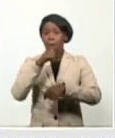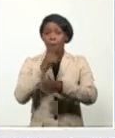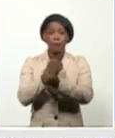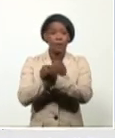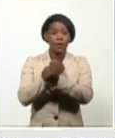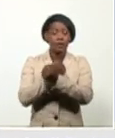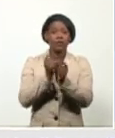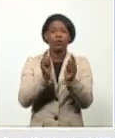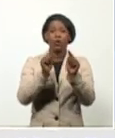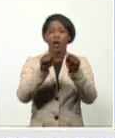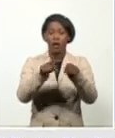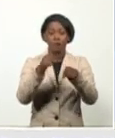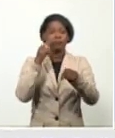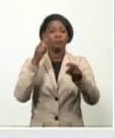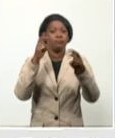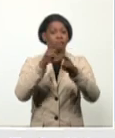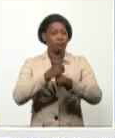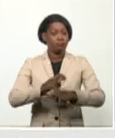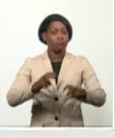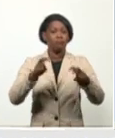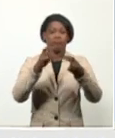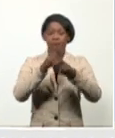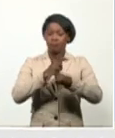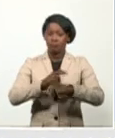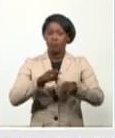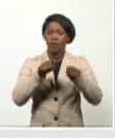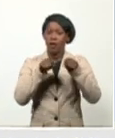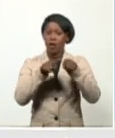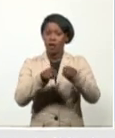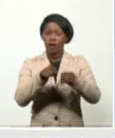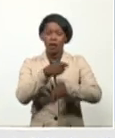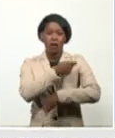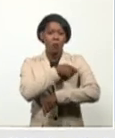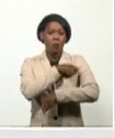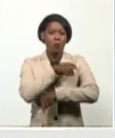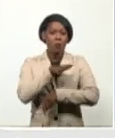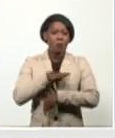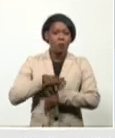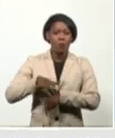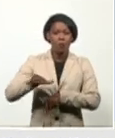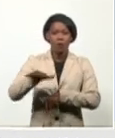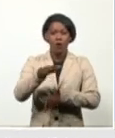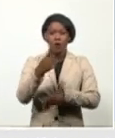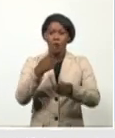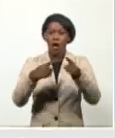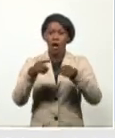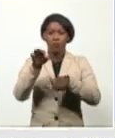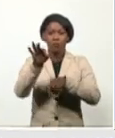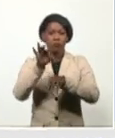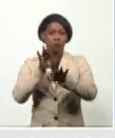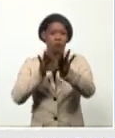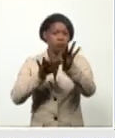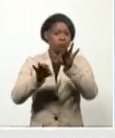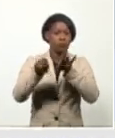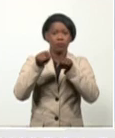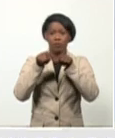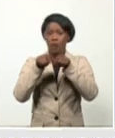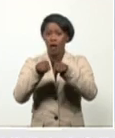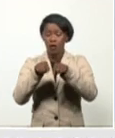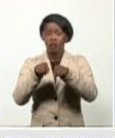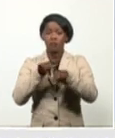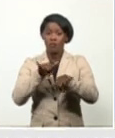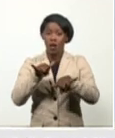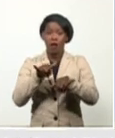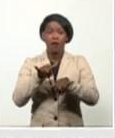de seroprevalencia, estudios poblacionales que se hagan, que se coge, como también hemos explicado,